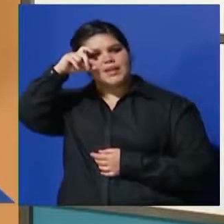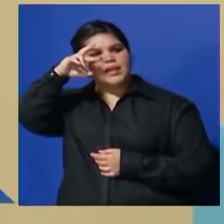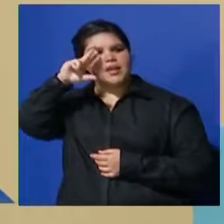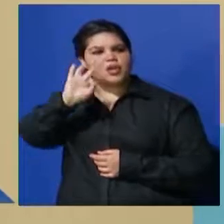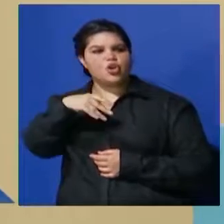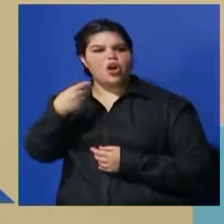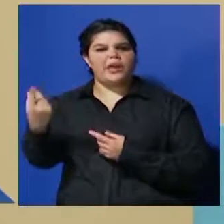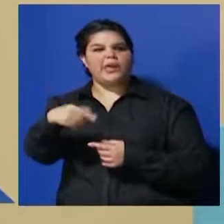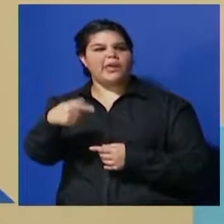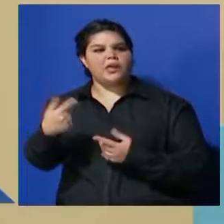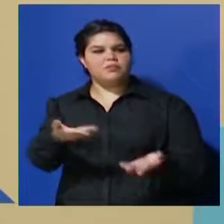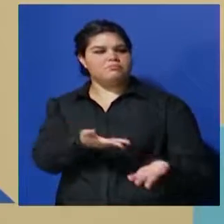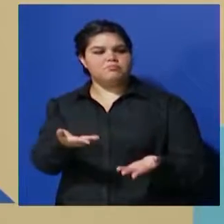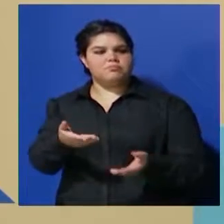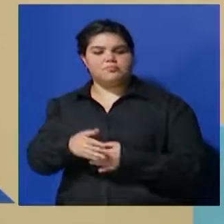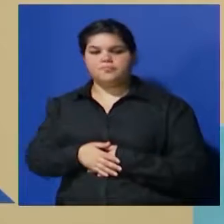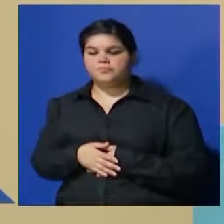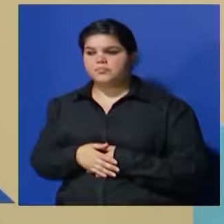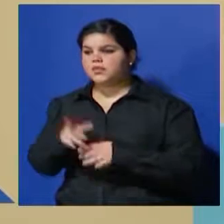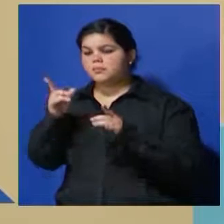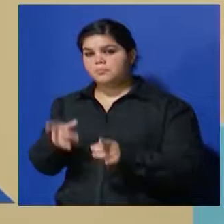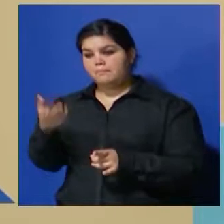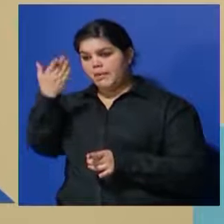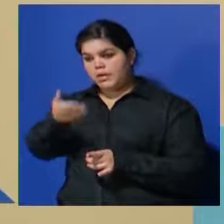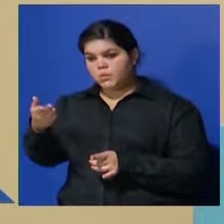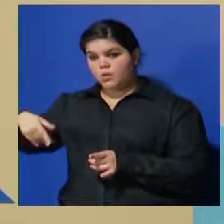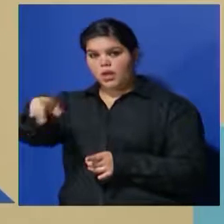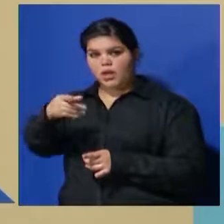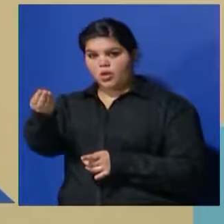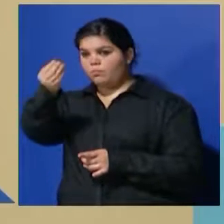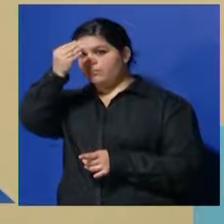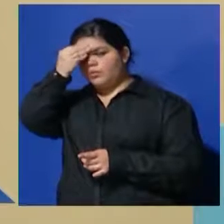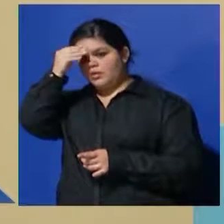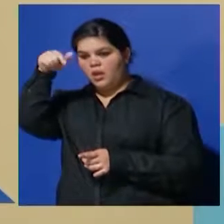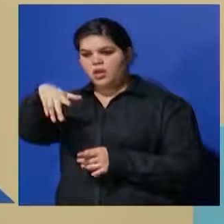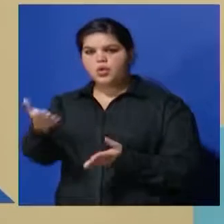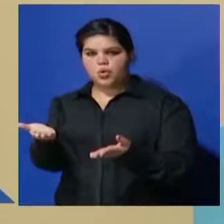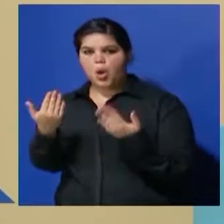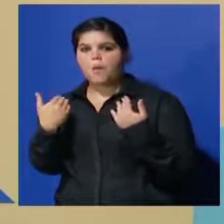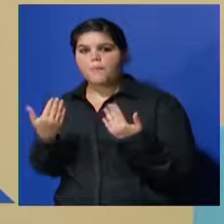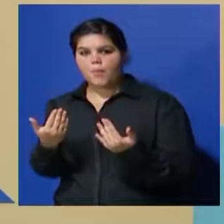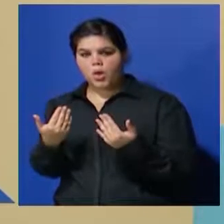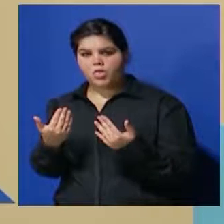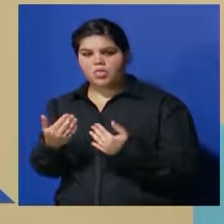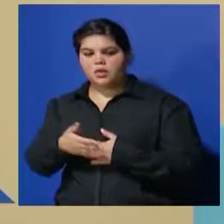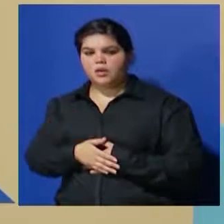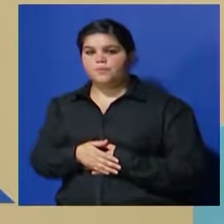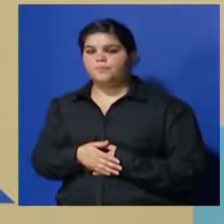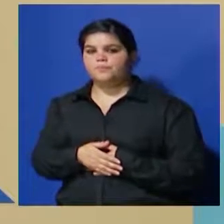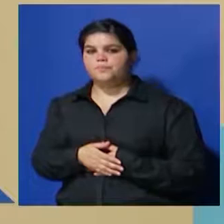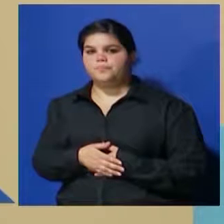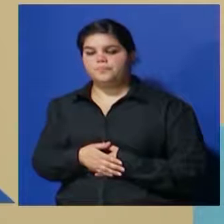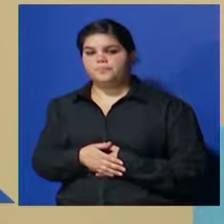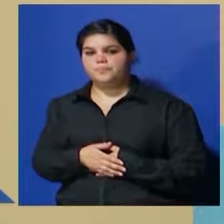una persona que tiene perspectiva de género tiene la capacidad de correrse de